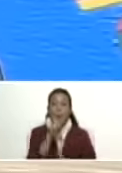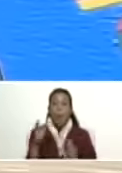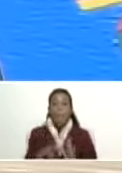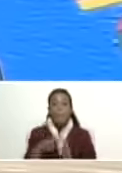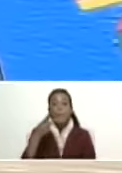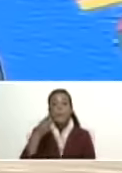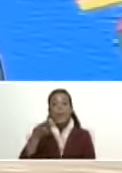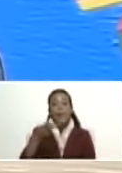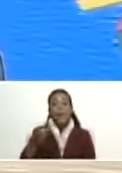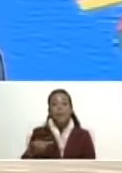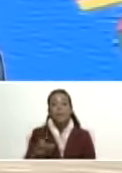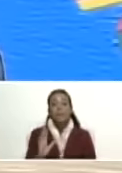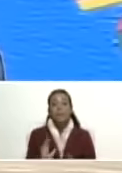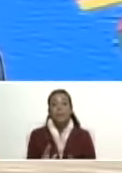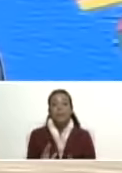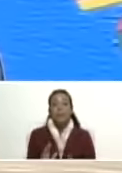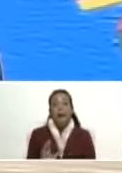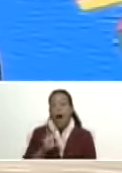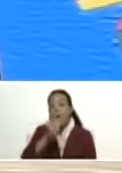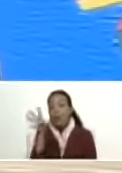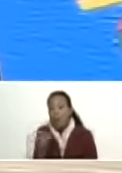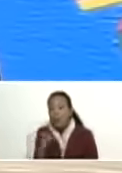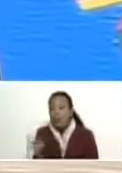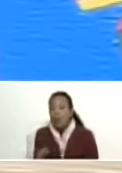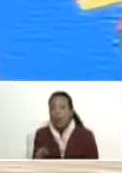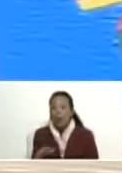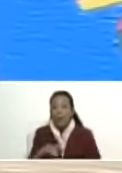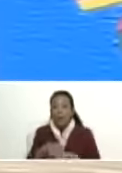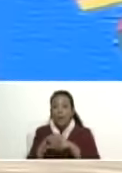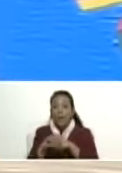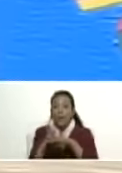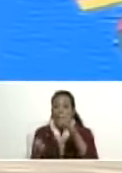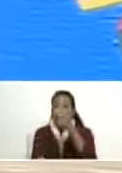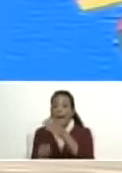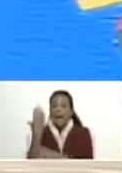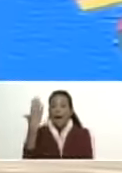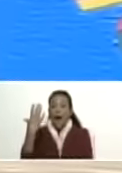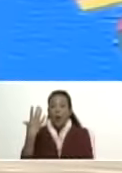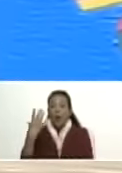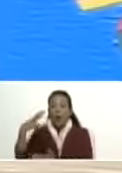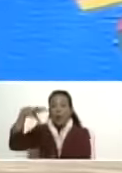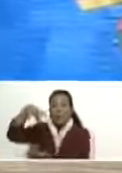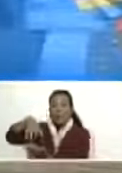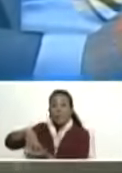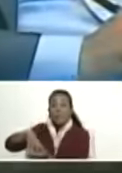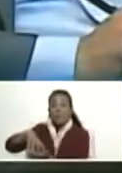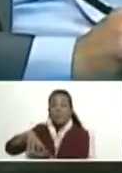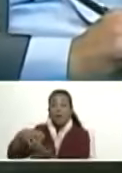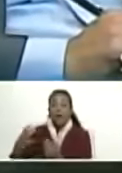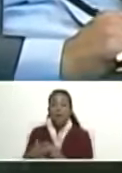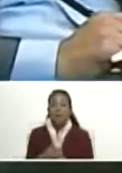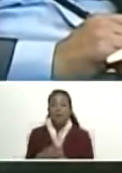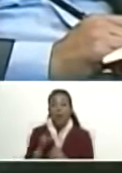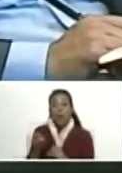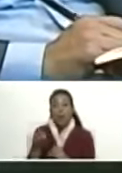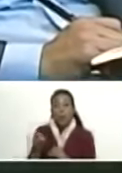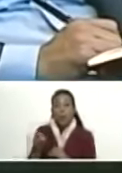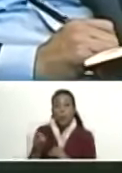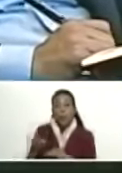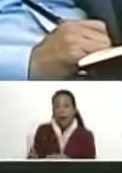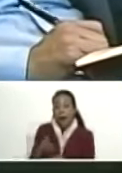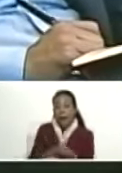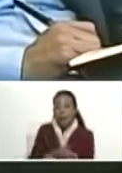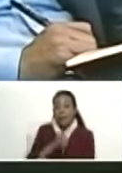política a la Guyana Británica para la creación de un Estado de la Guyana antes